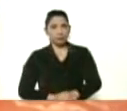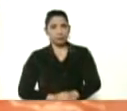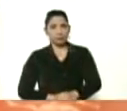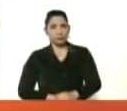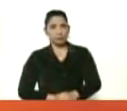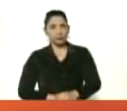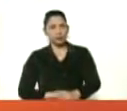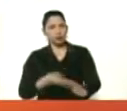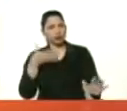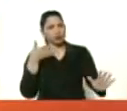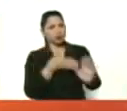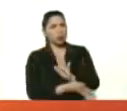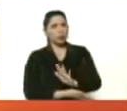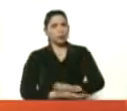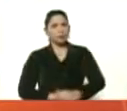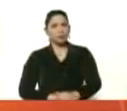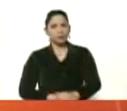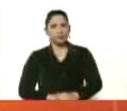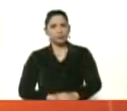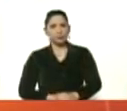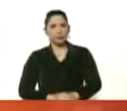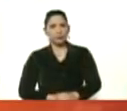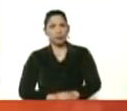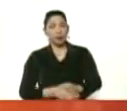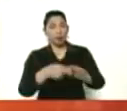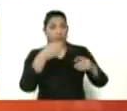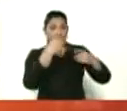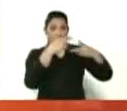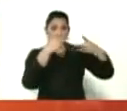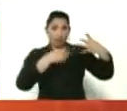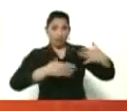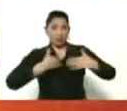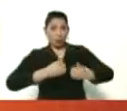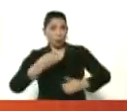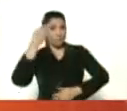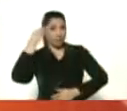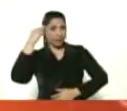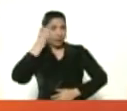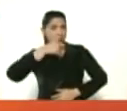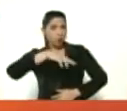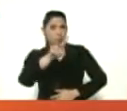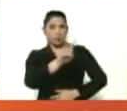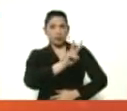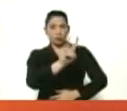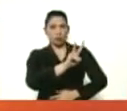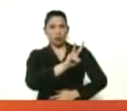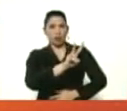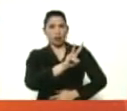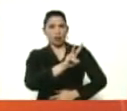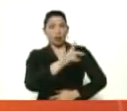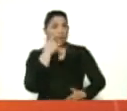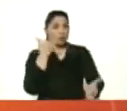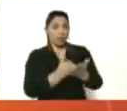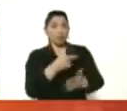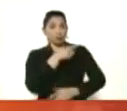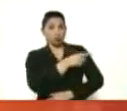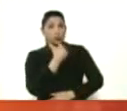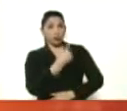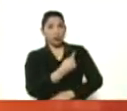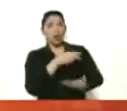habla del nivel de salud mental del pueblo venezolano. Fíjese que en lo que usted está mencionando,